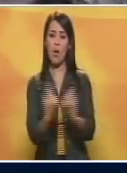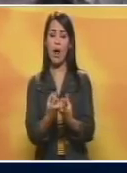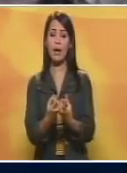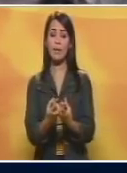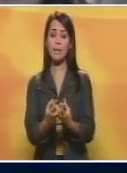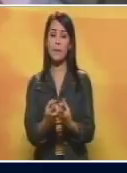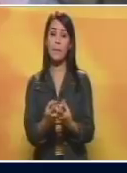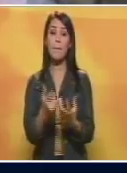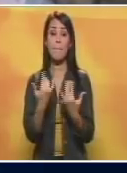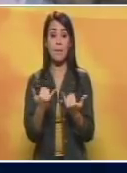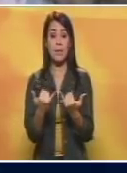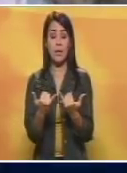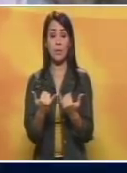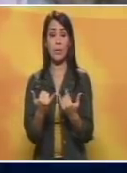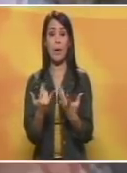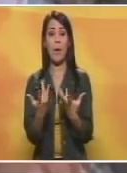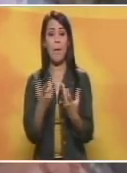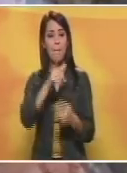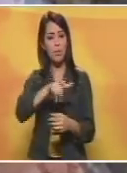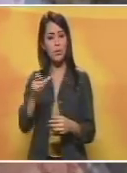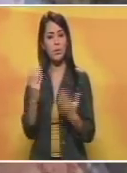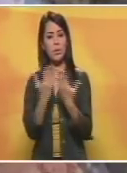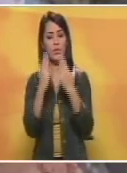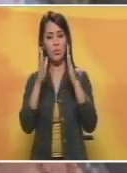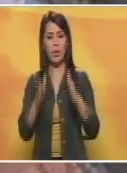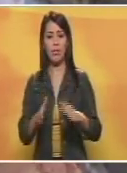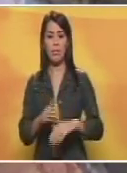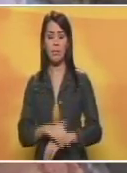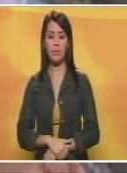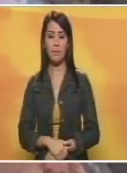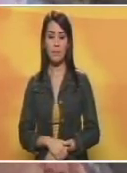el que se encontraba en este momento centenares de estudiantes